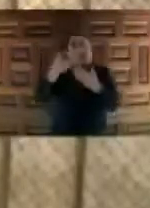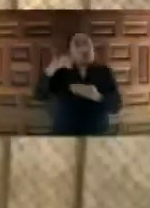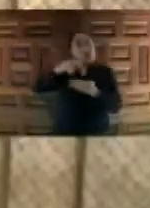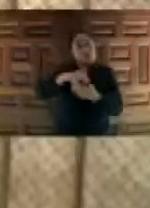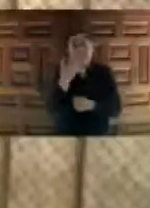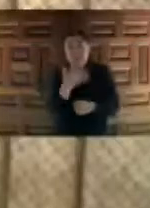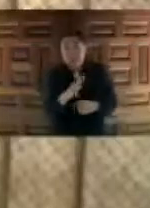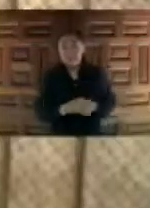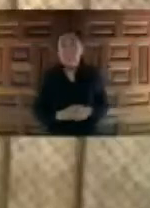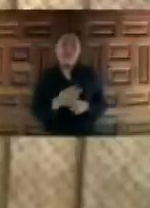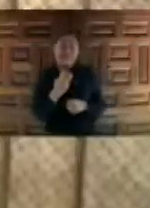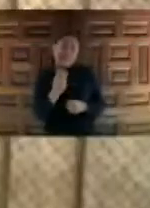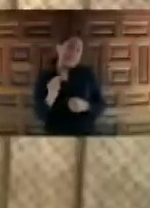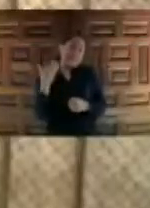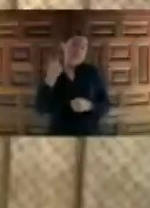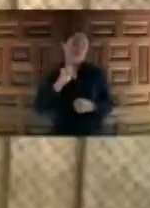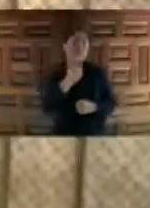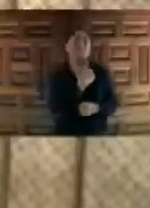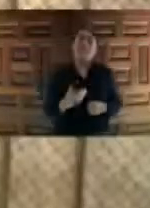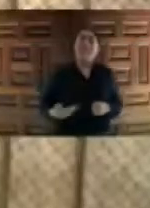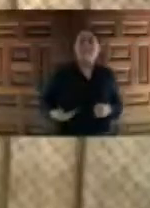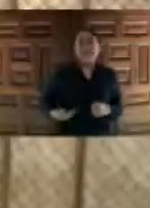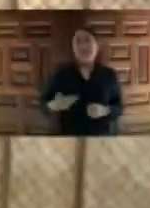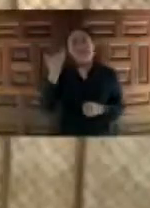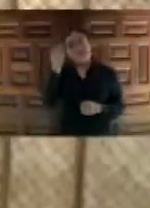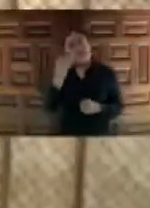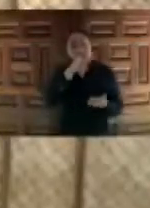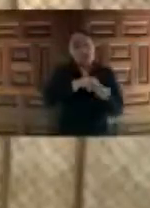del cual recientemente fue presidente en el periodo